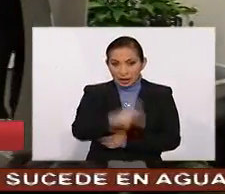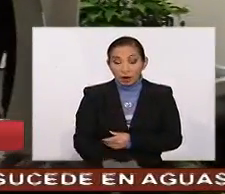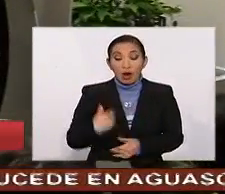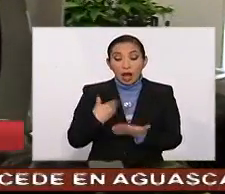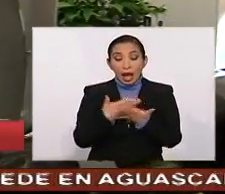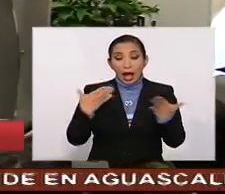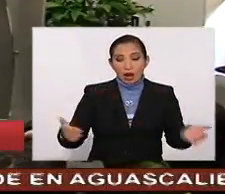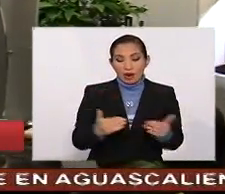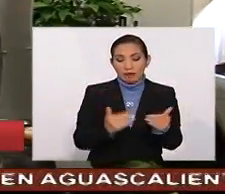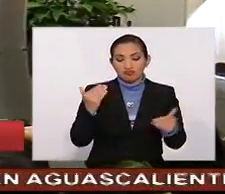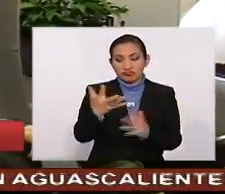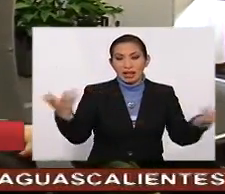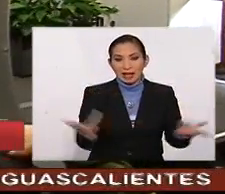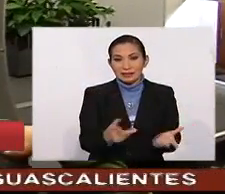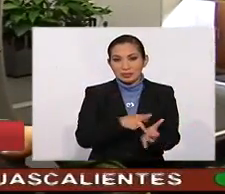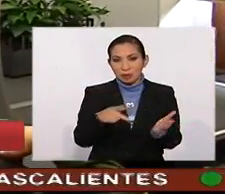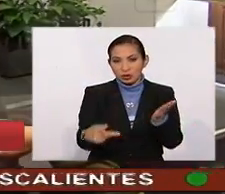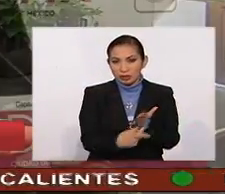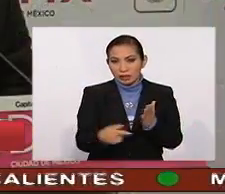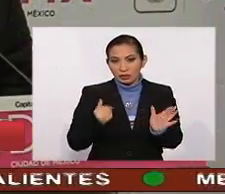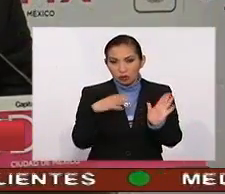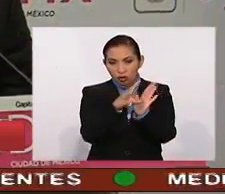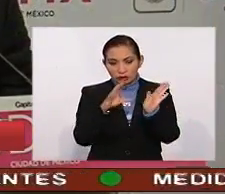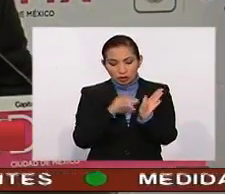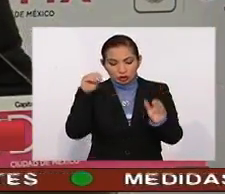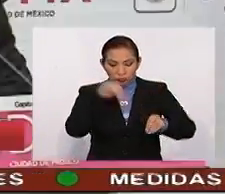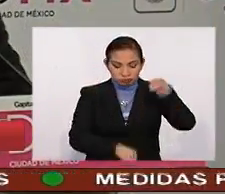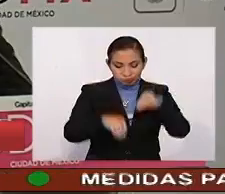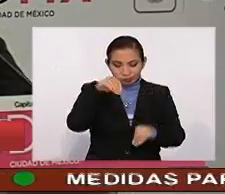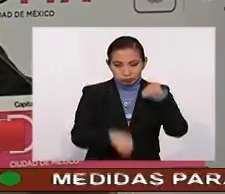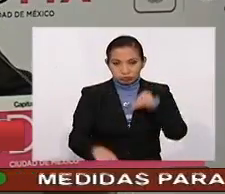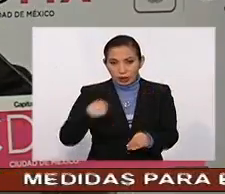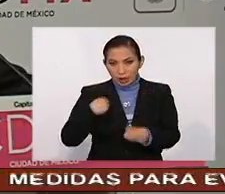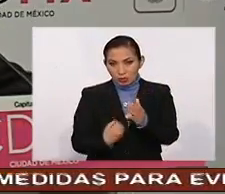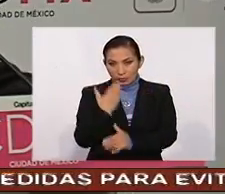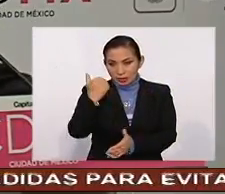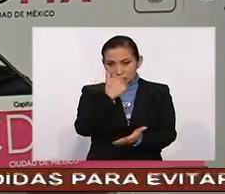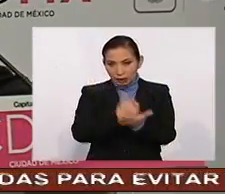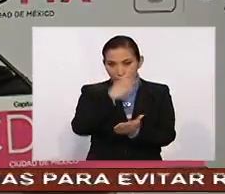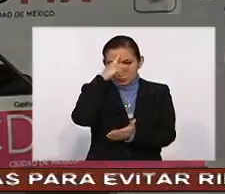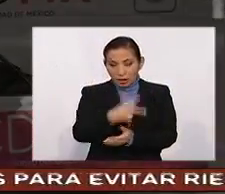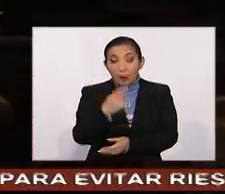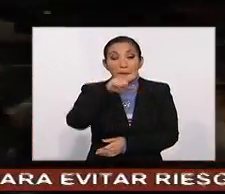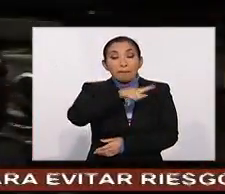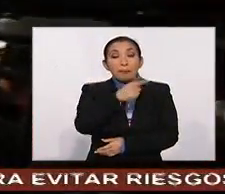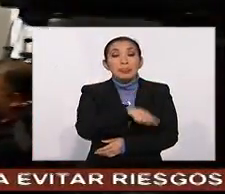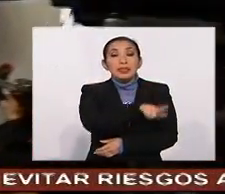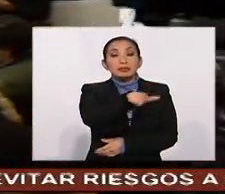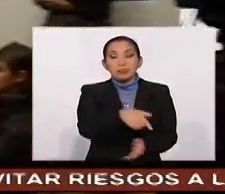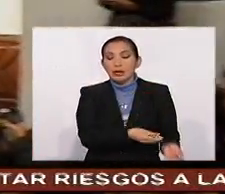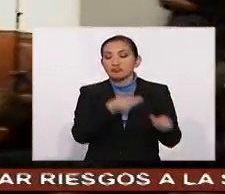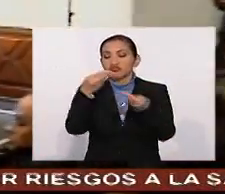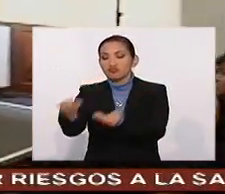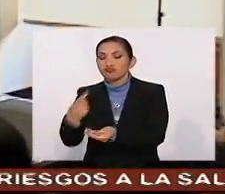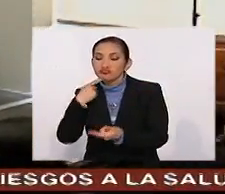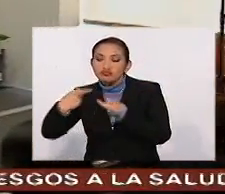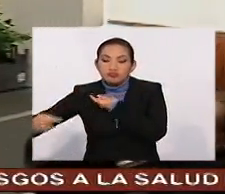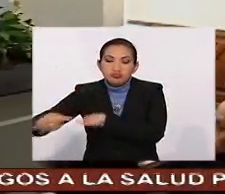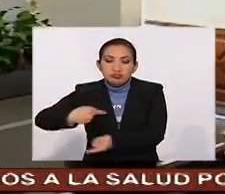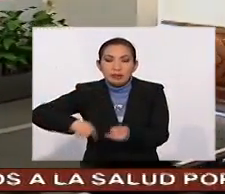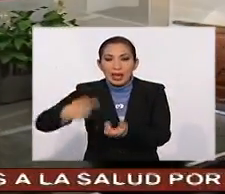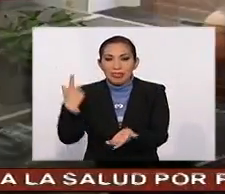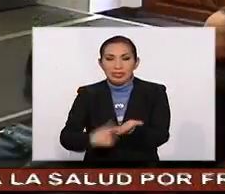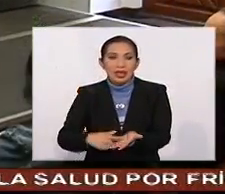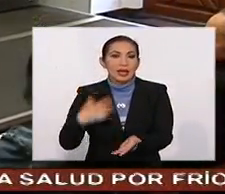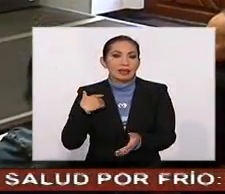siguiente paso es la construcción del proyecto de la Constitución Política de la Ciudad de México, para después enviarlo y someterlo a discusión en el